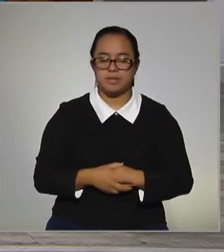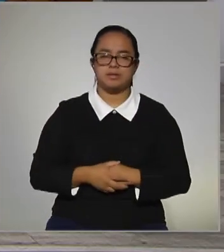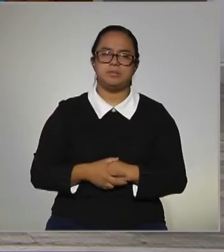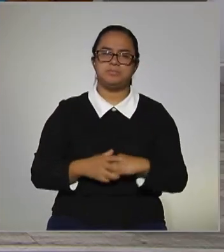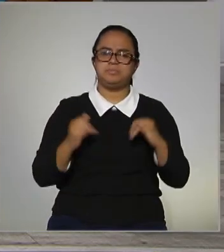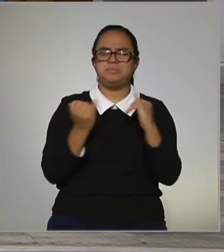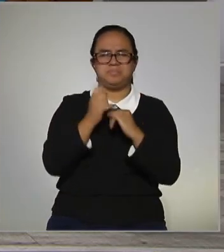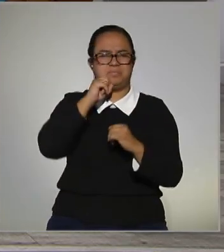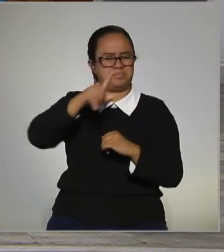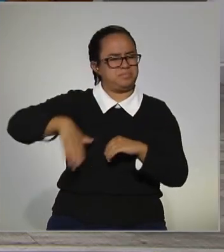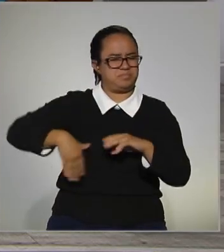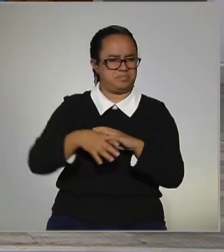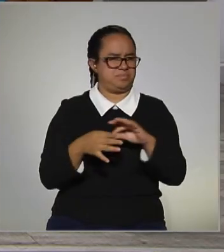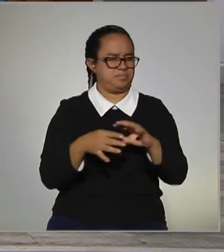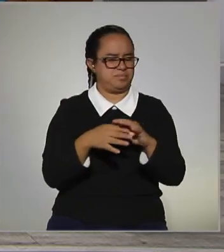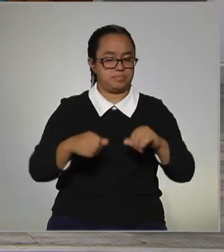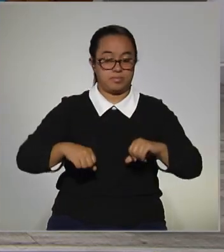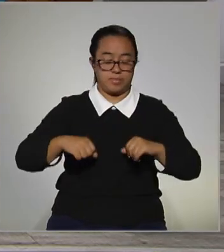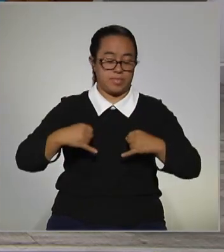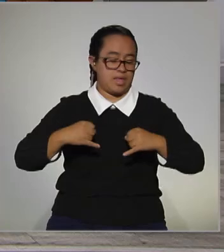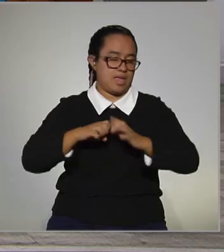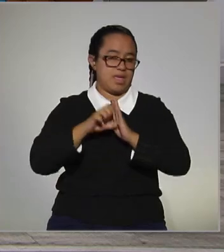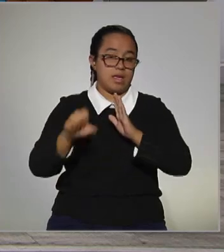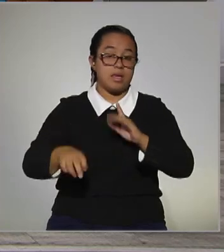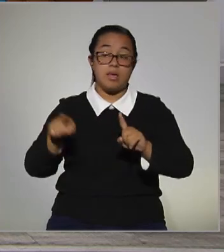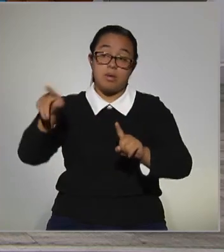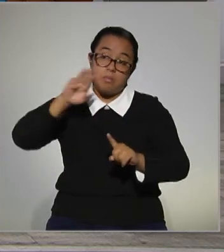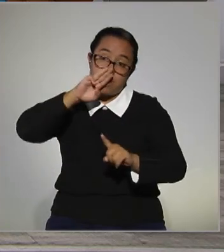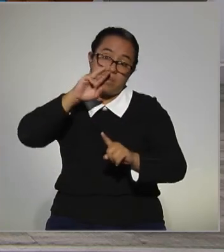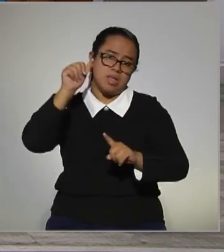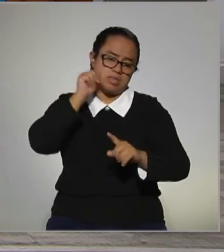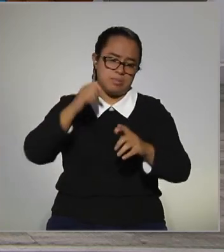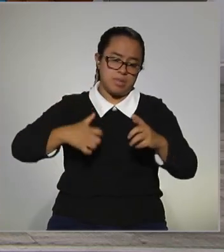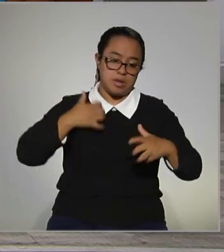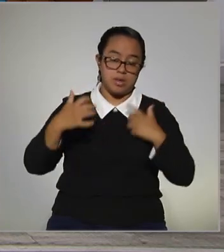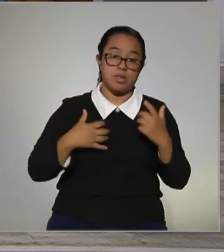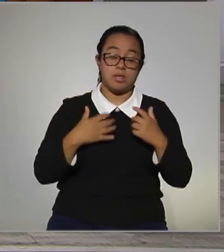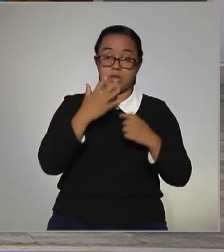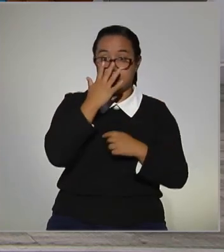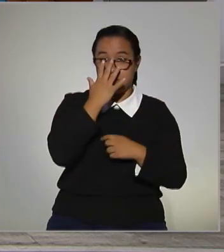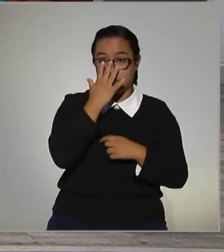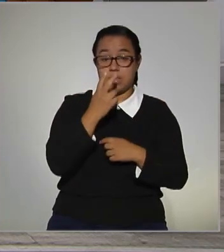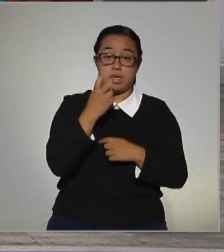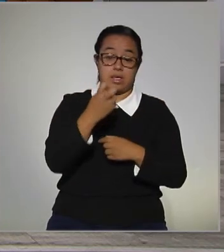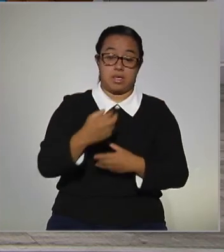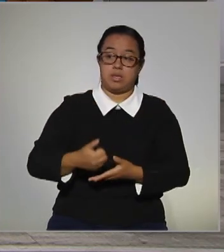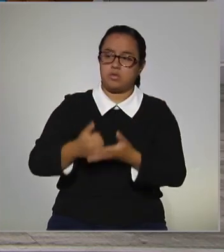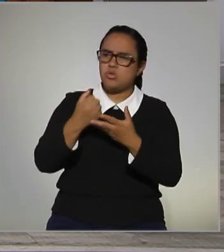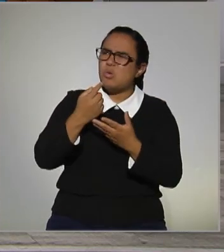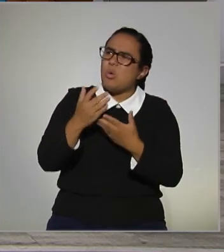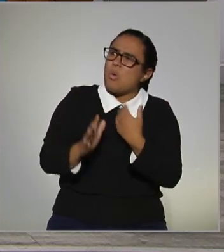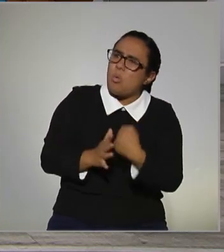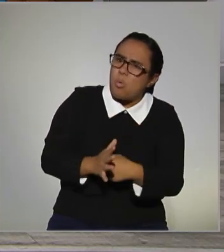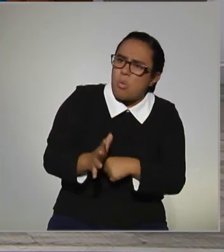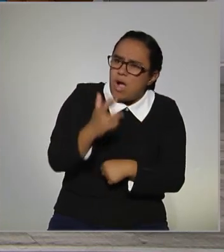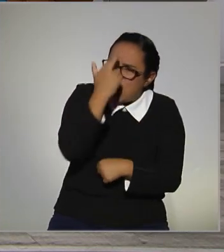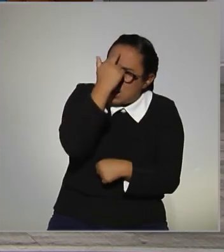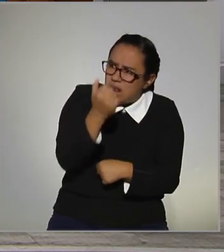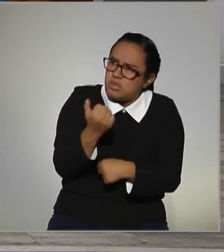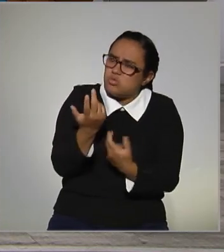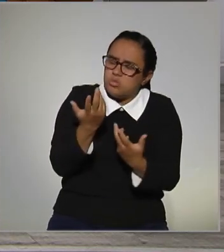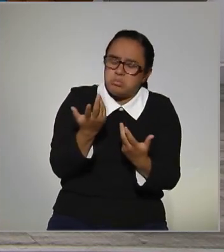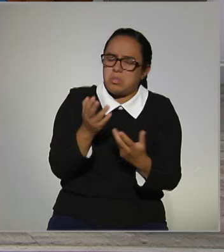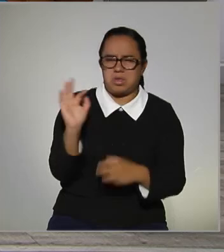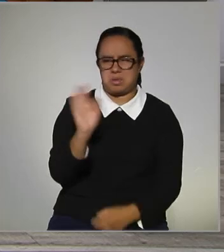decías, decía, es que mi madre siempre estaba enojada, ¿no? No es que va a ayudar a lo mejor a encontrar una explicación como